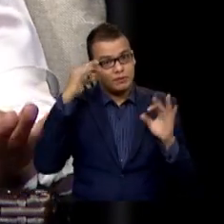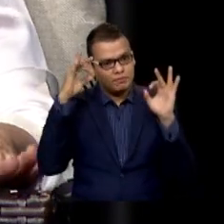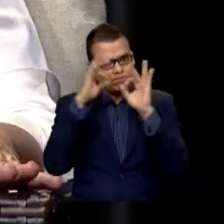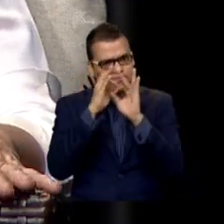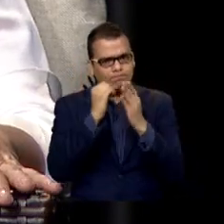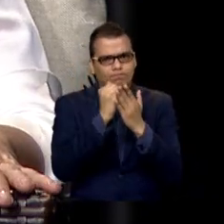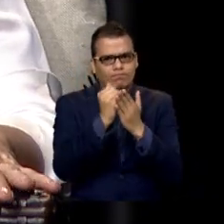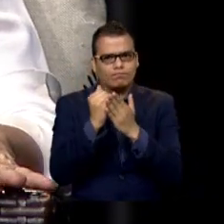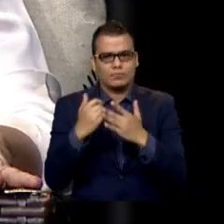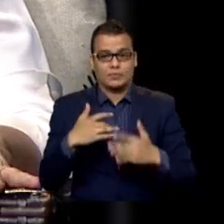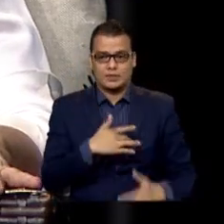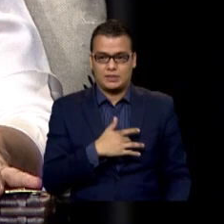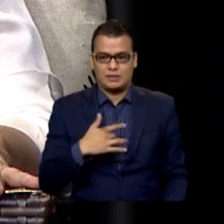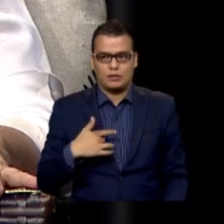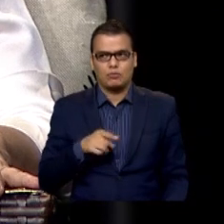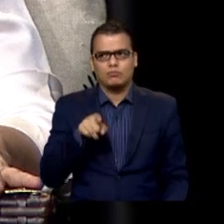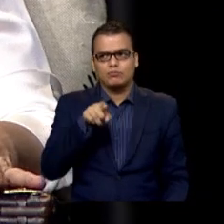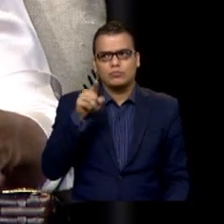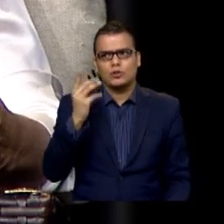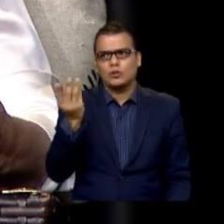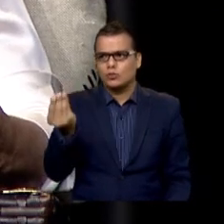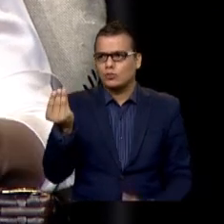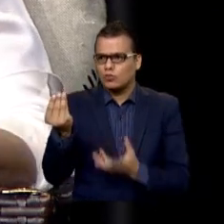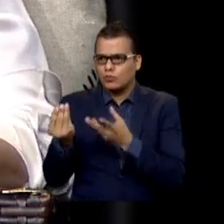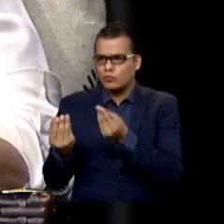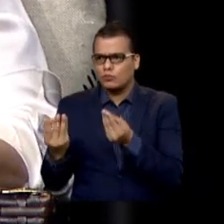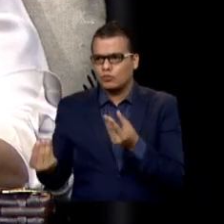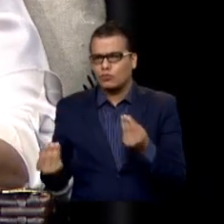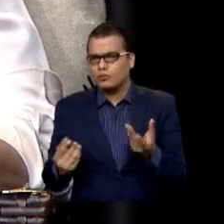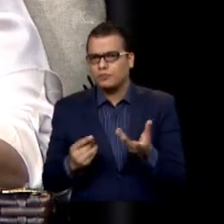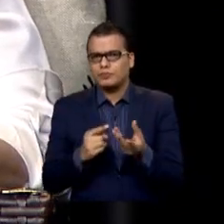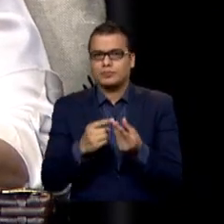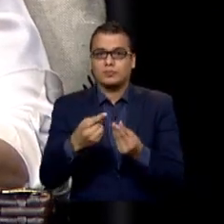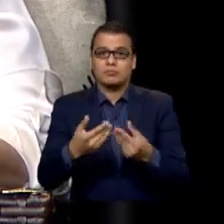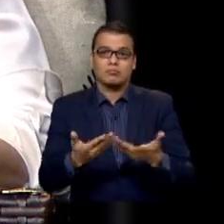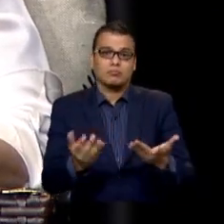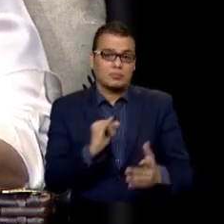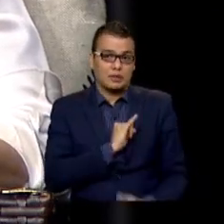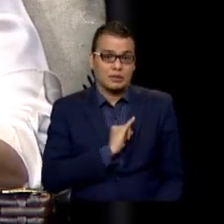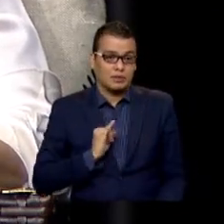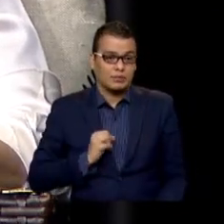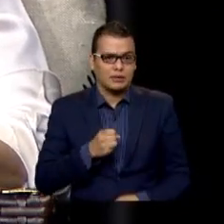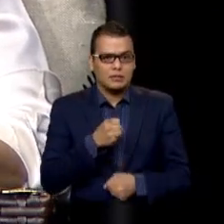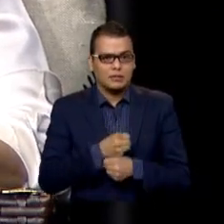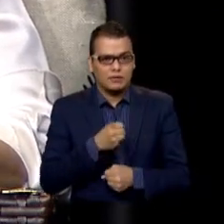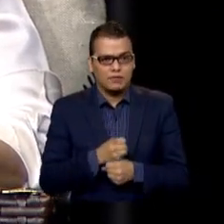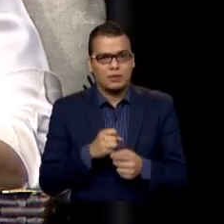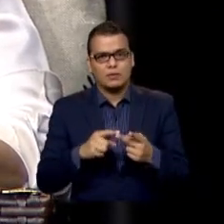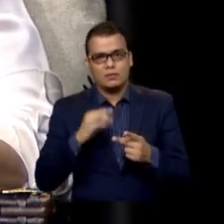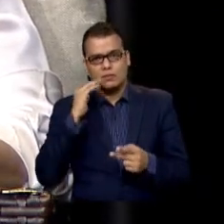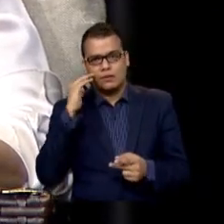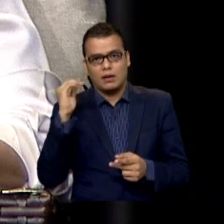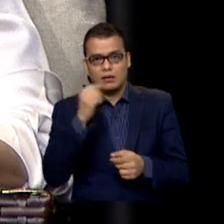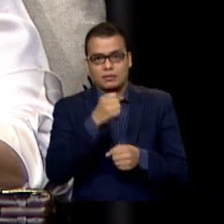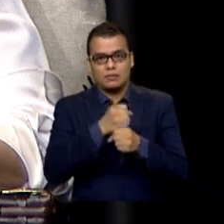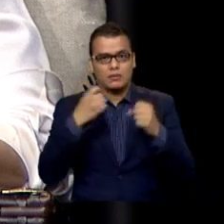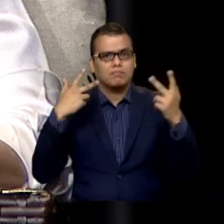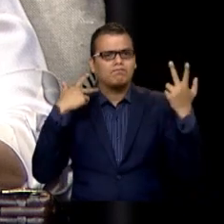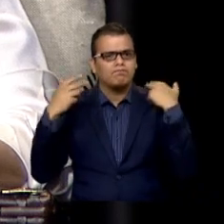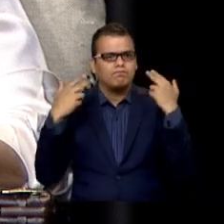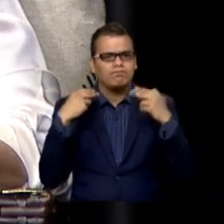preocupan otros gremios sobre los que estamos trabajando, personas de economía informal, las señoras que trabajan la peluquería,